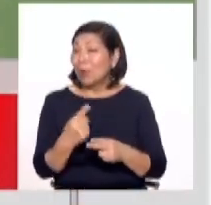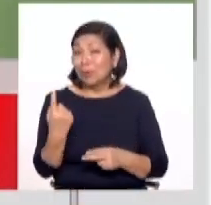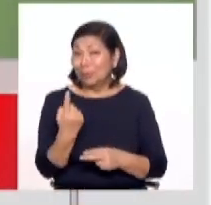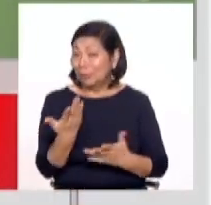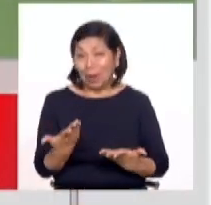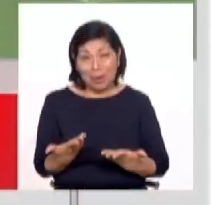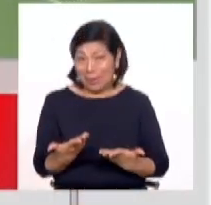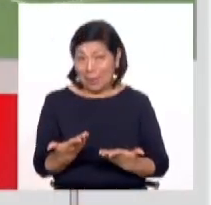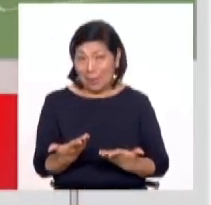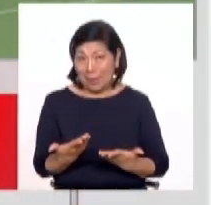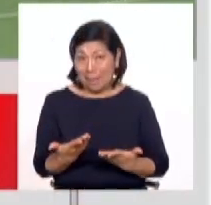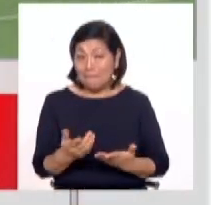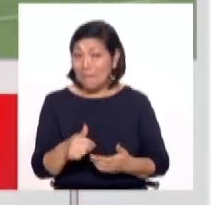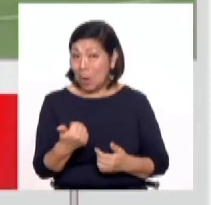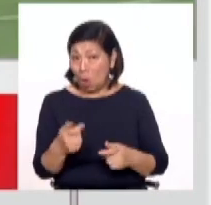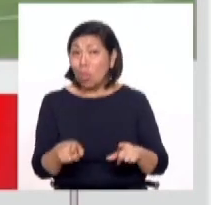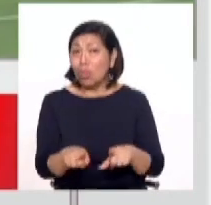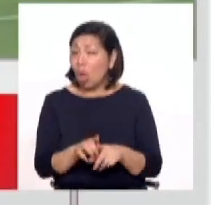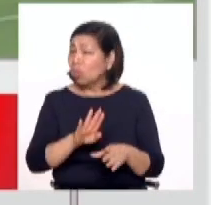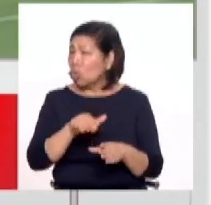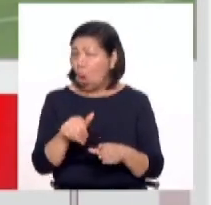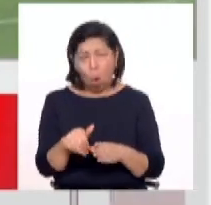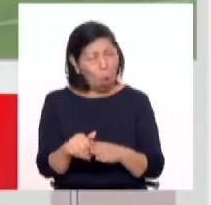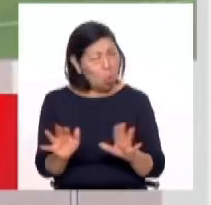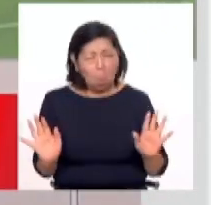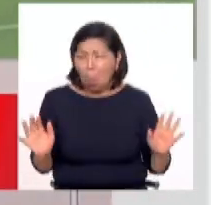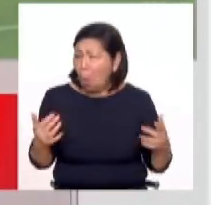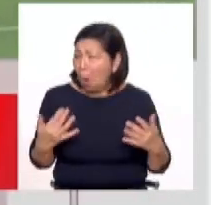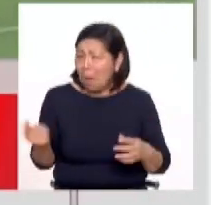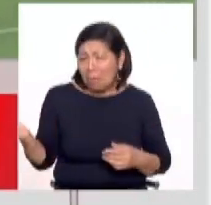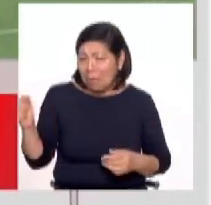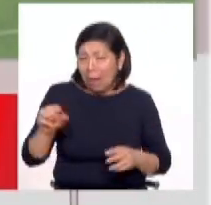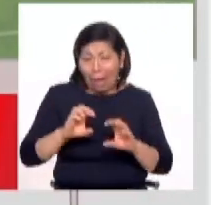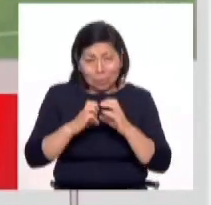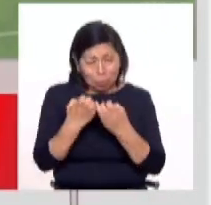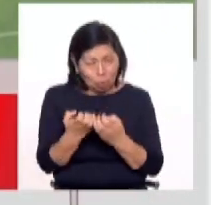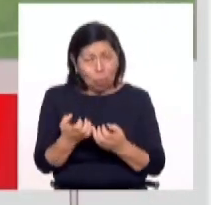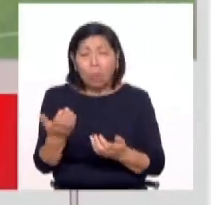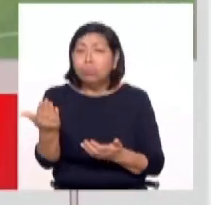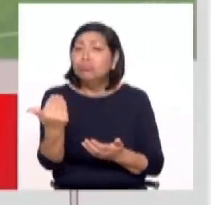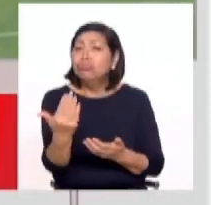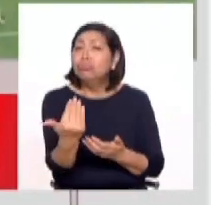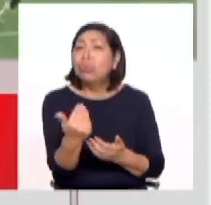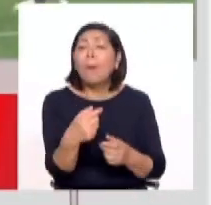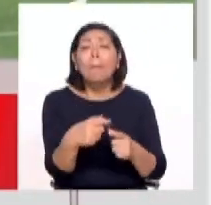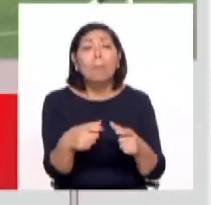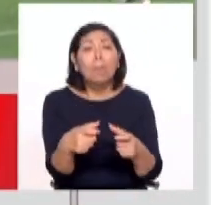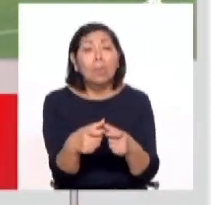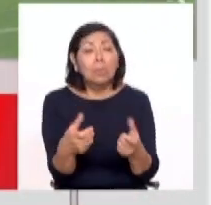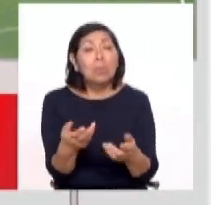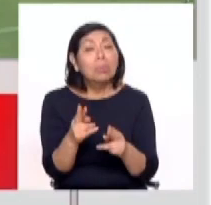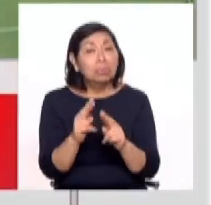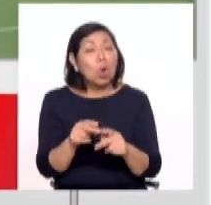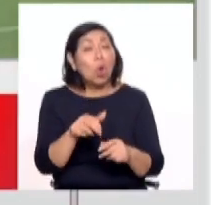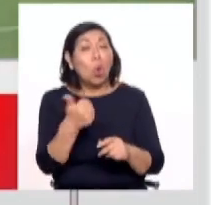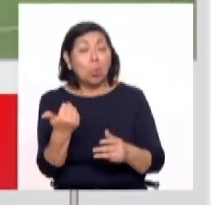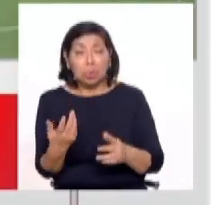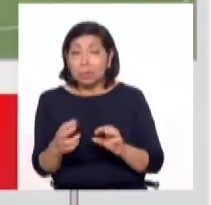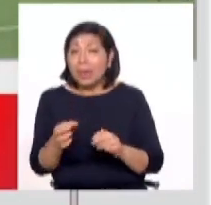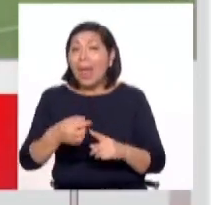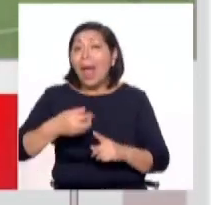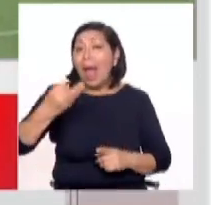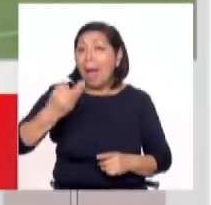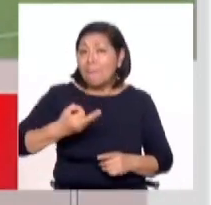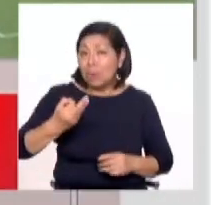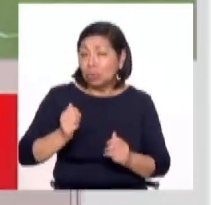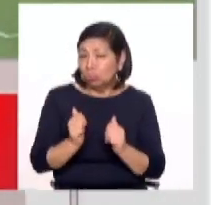solamente va a ser para ciudadanos extranjeros, sino para todos los ciudadanos que concurran al estadio. Por eso tenemos muchos representantes de otras unidades especializadas